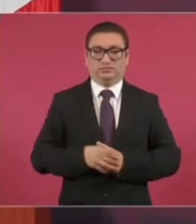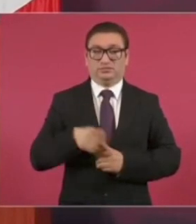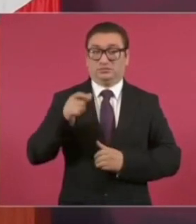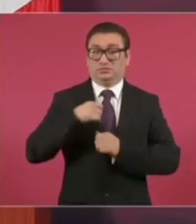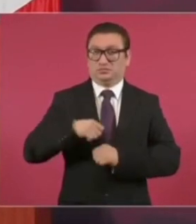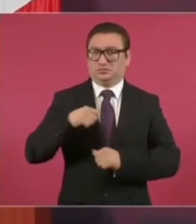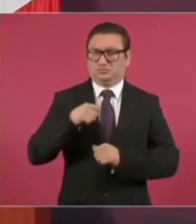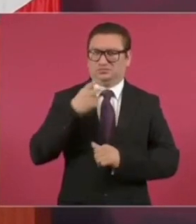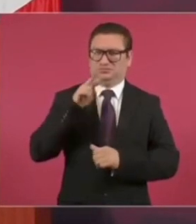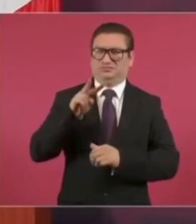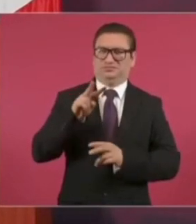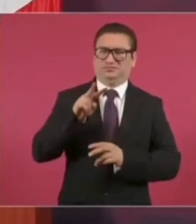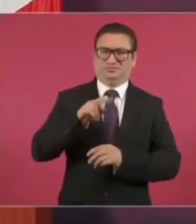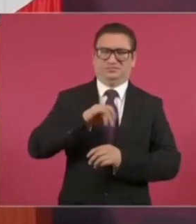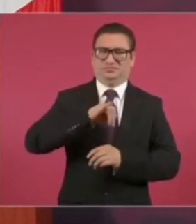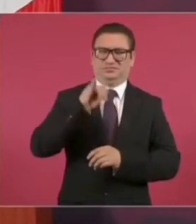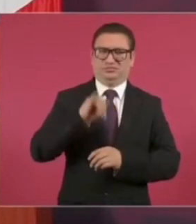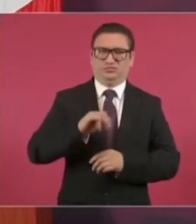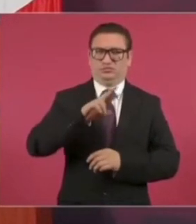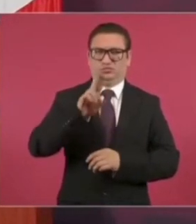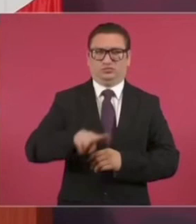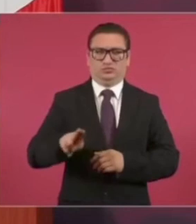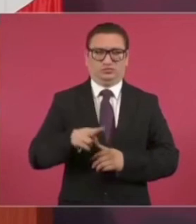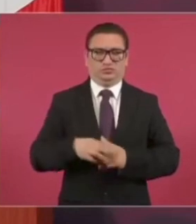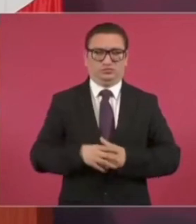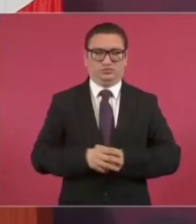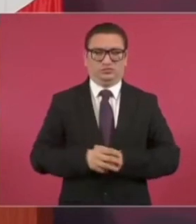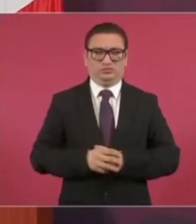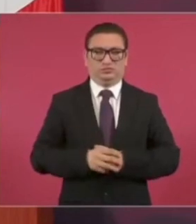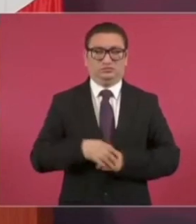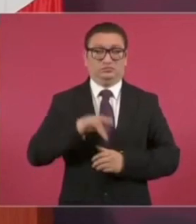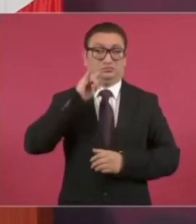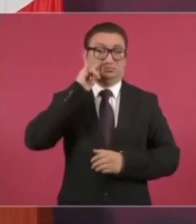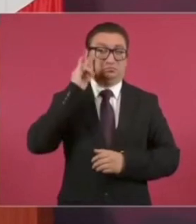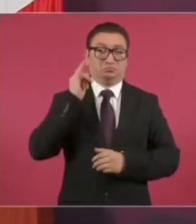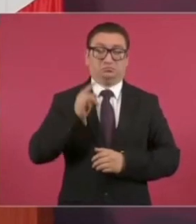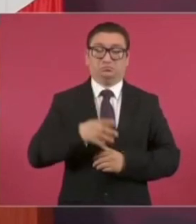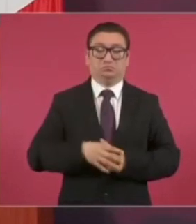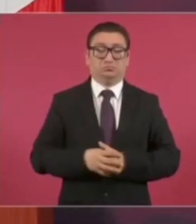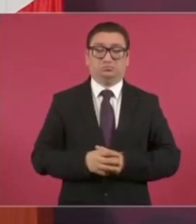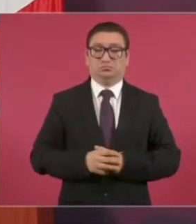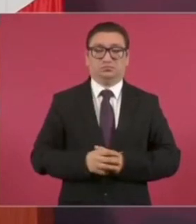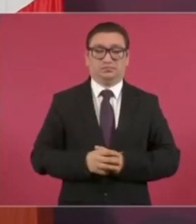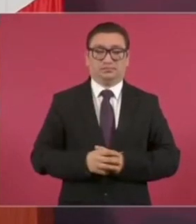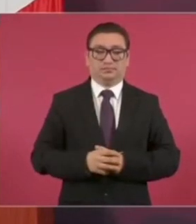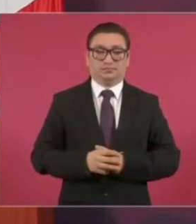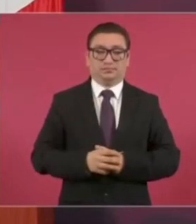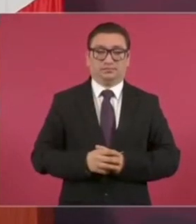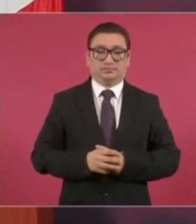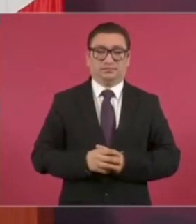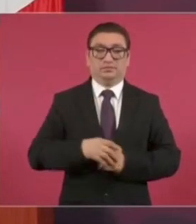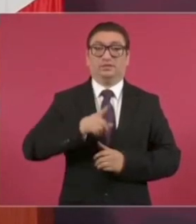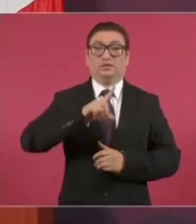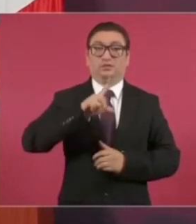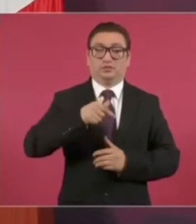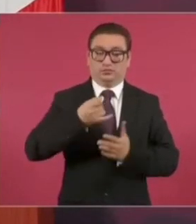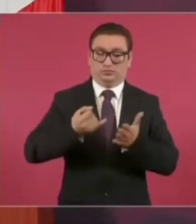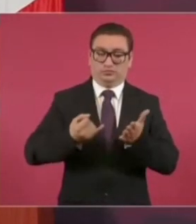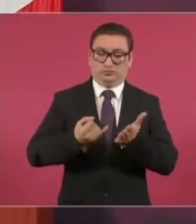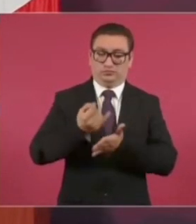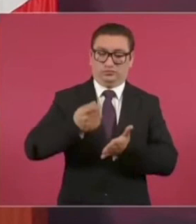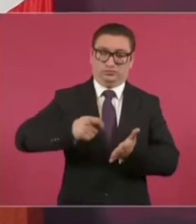Eso nunca tampoco lo he visto. Y ya resuelve la corte